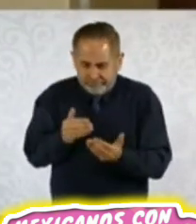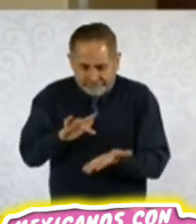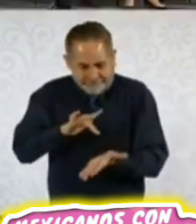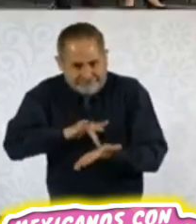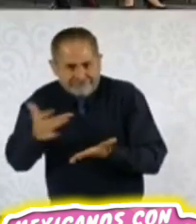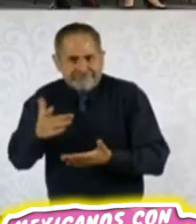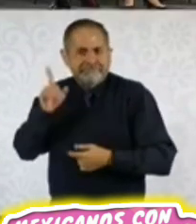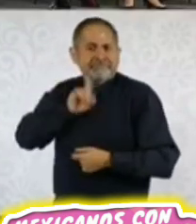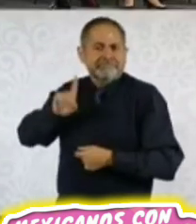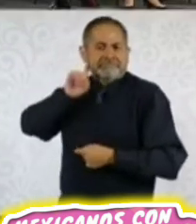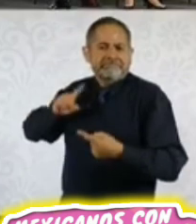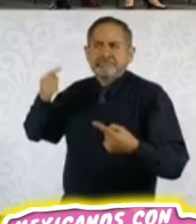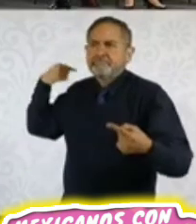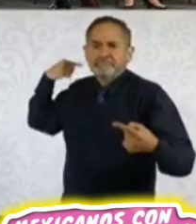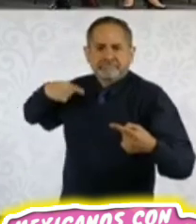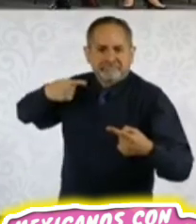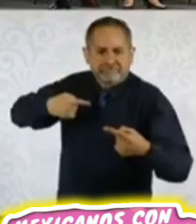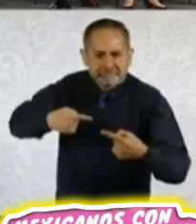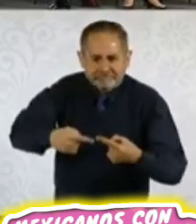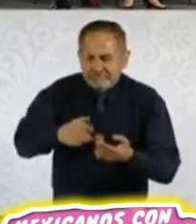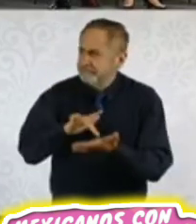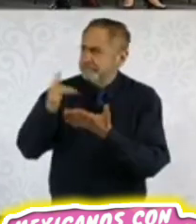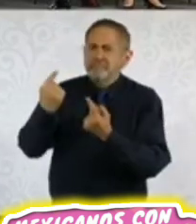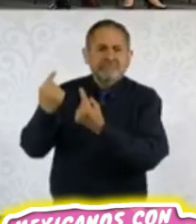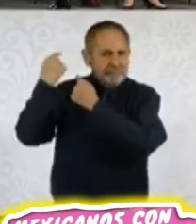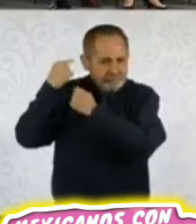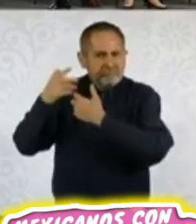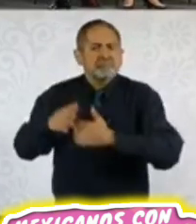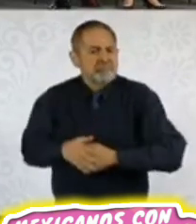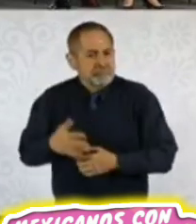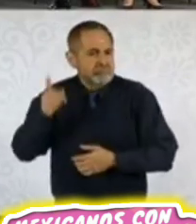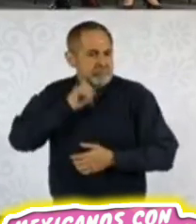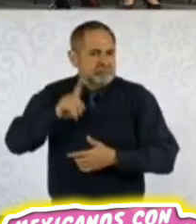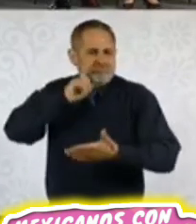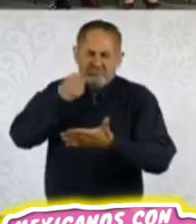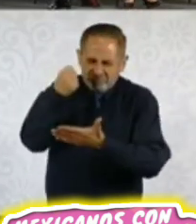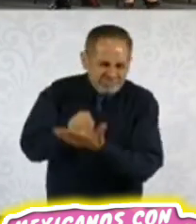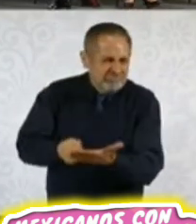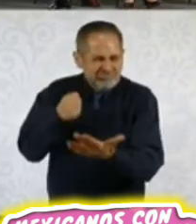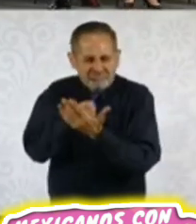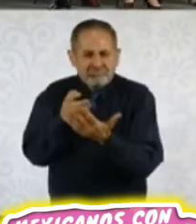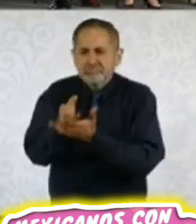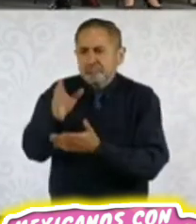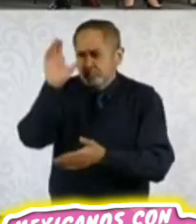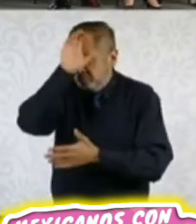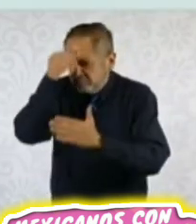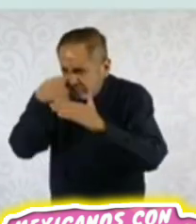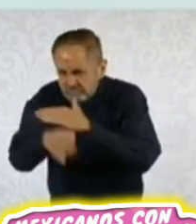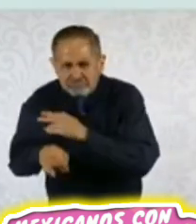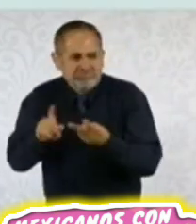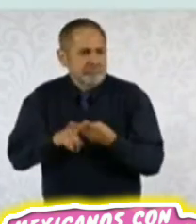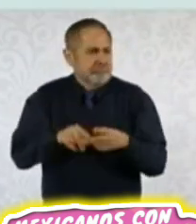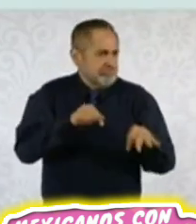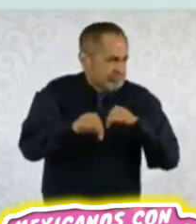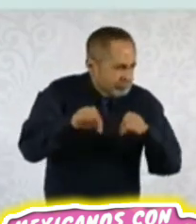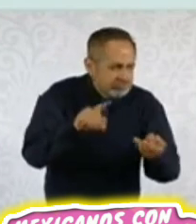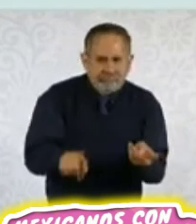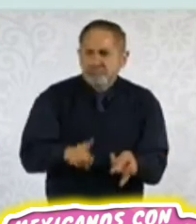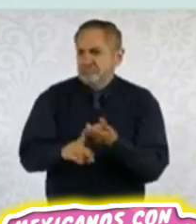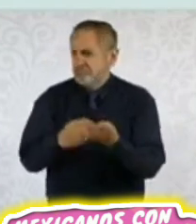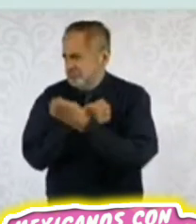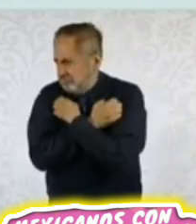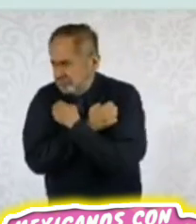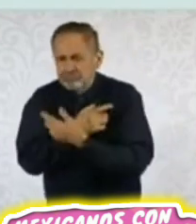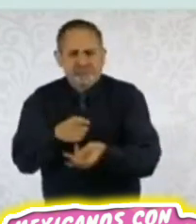estemos ustedes y yo aquí. Aquellas mujeres que fueron abriendo brecha en la ciencia, en las profesiones, en la